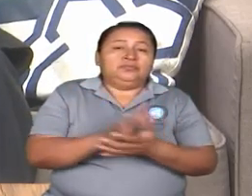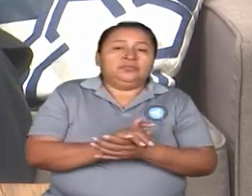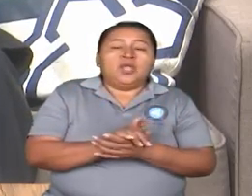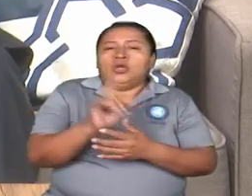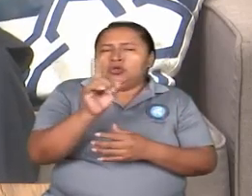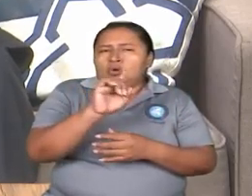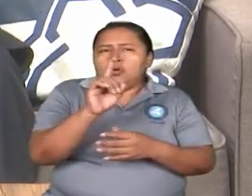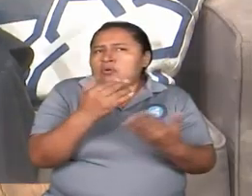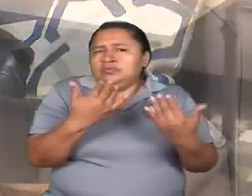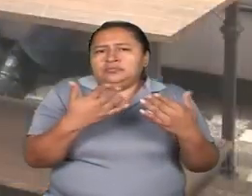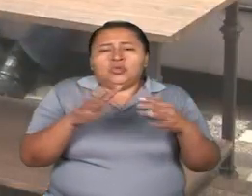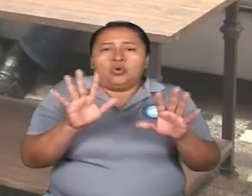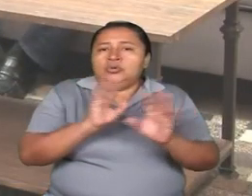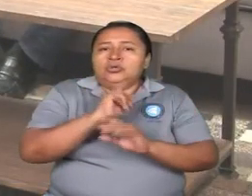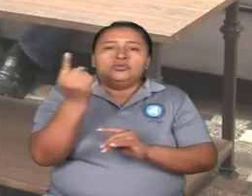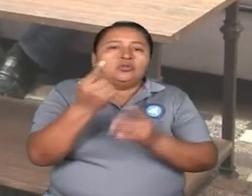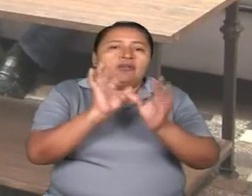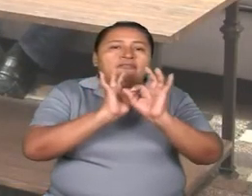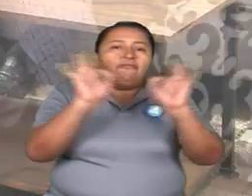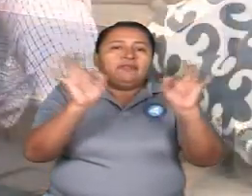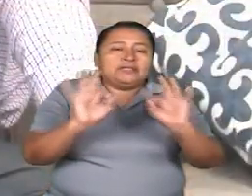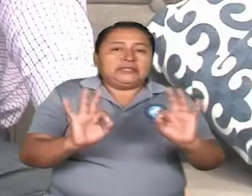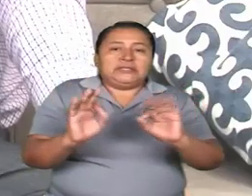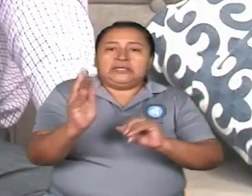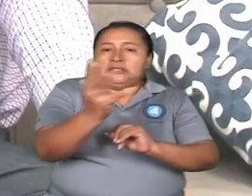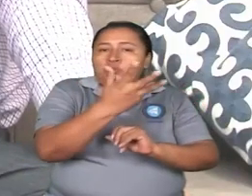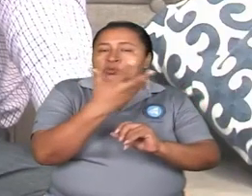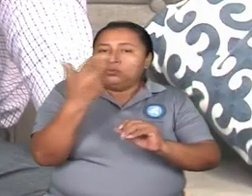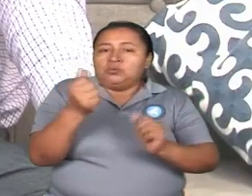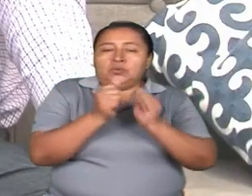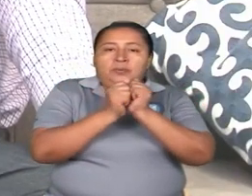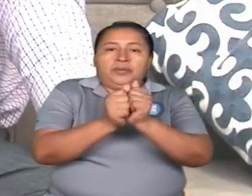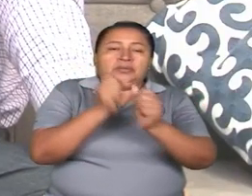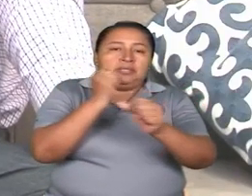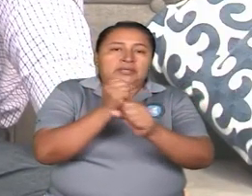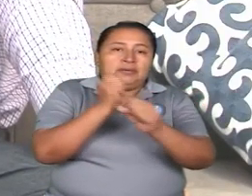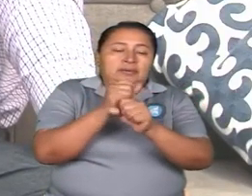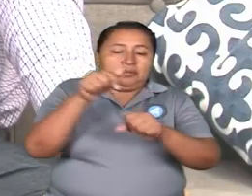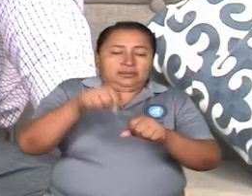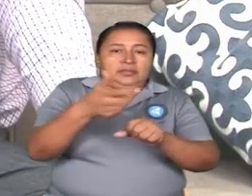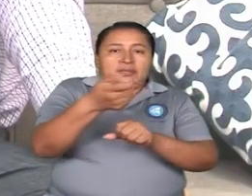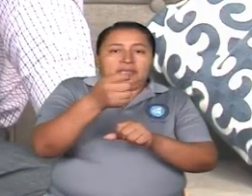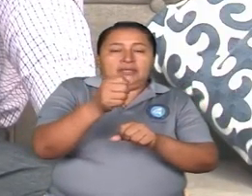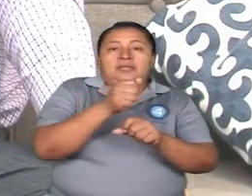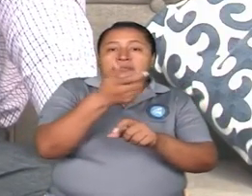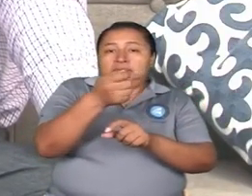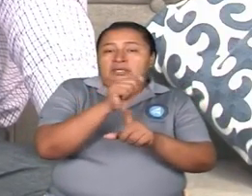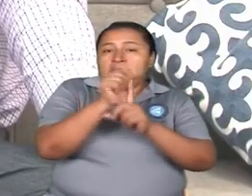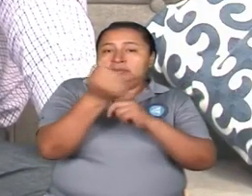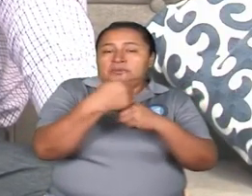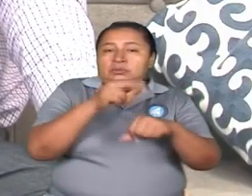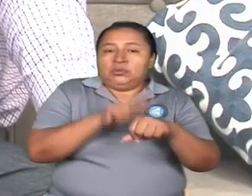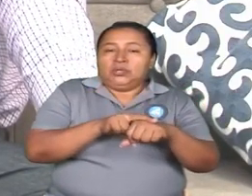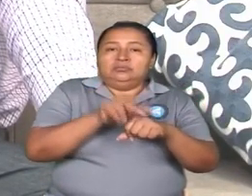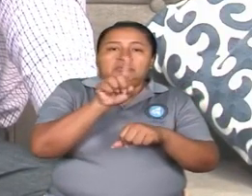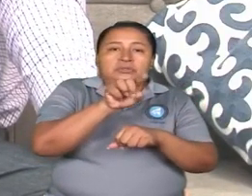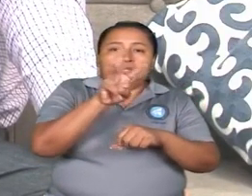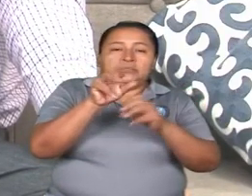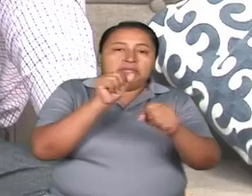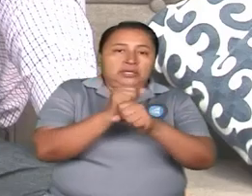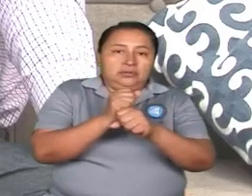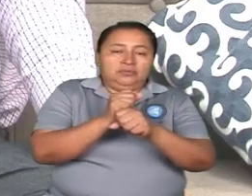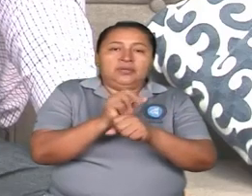únicamente felicitar a todos los compañeros del canal parlamentario en estos 13 años. Han sido